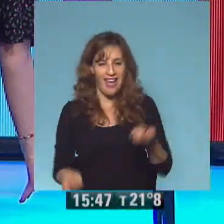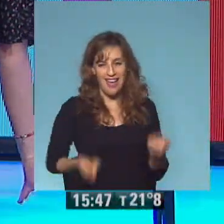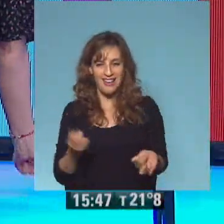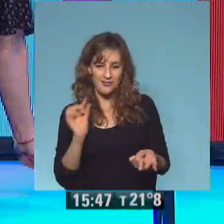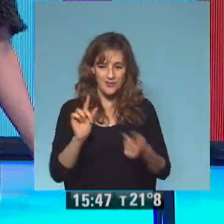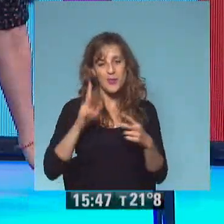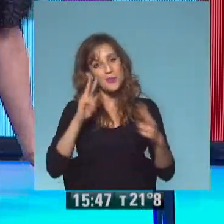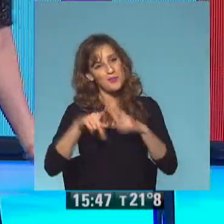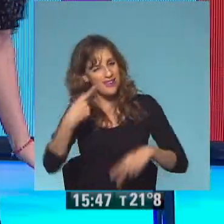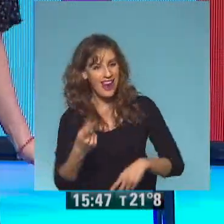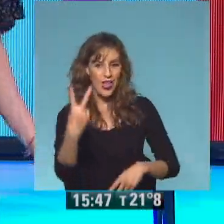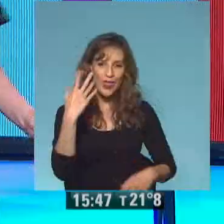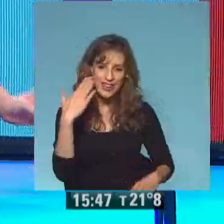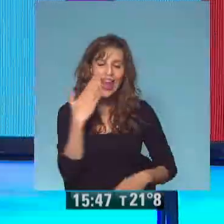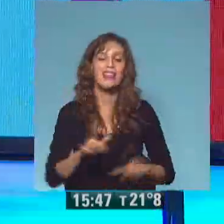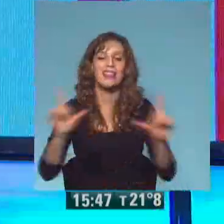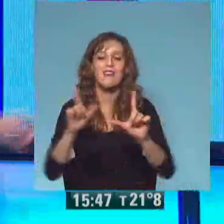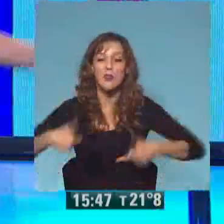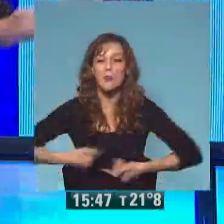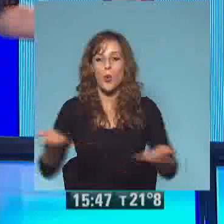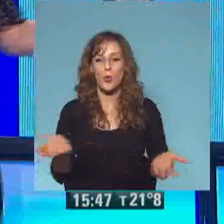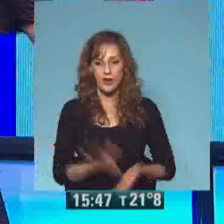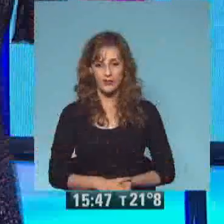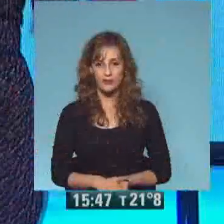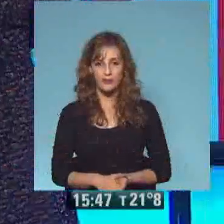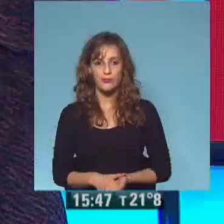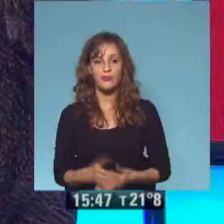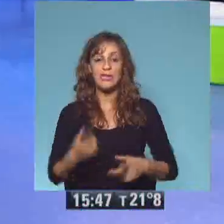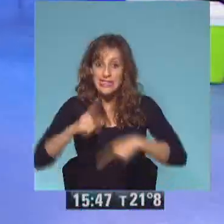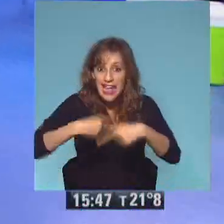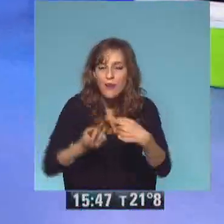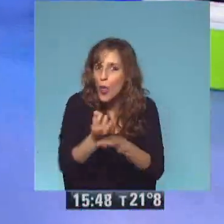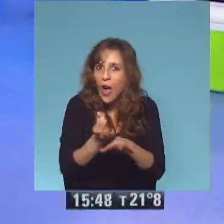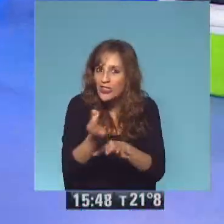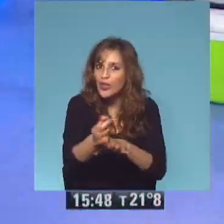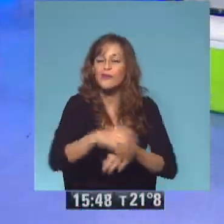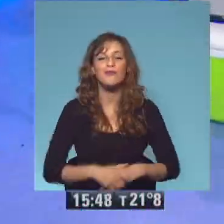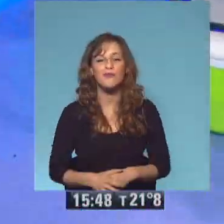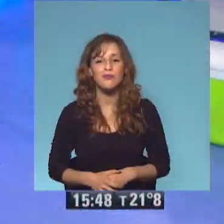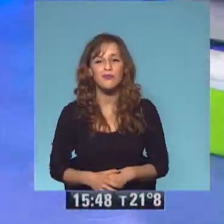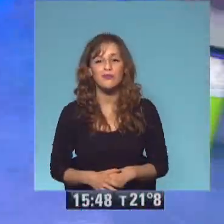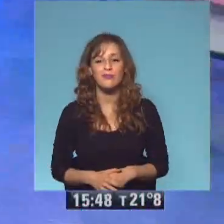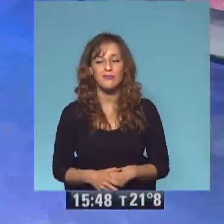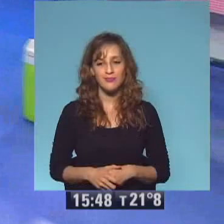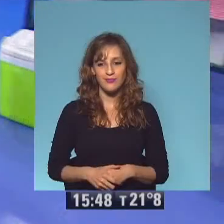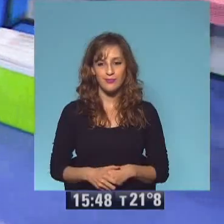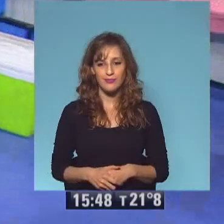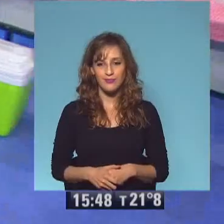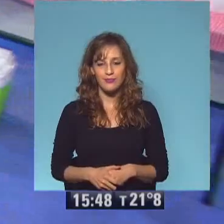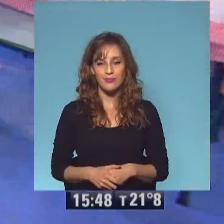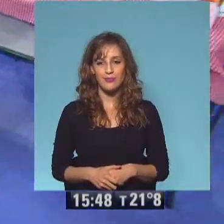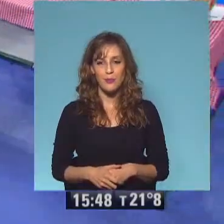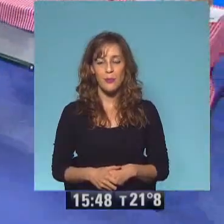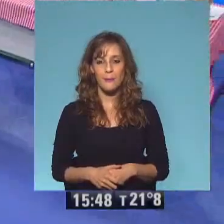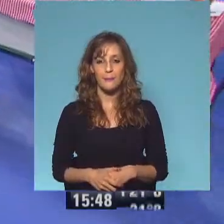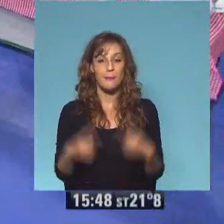mañana a 2 de la tarde acá en la TV Pública. Seguimos educando. Seguí bailando y cuando quise darme cuenta, por la